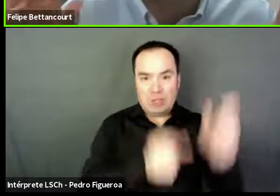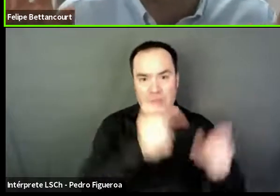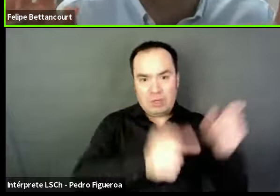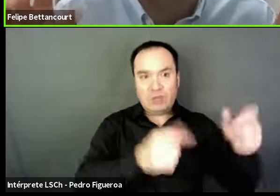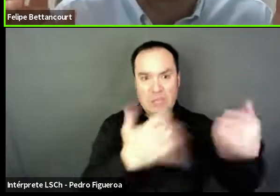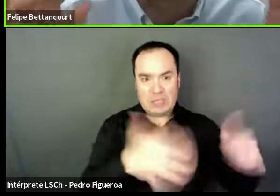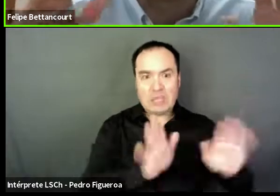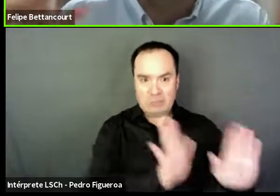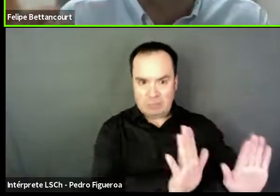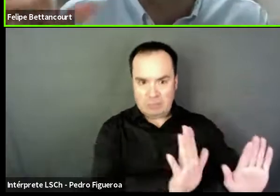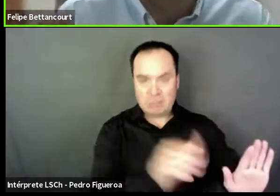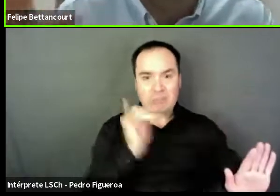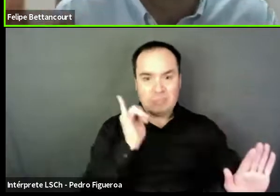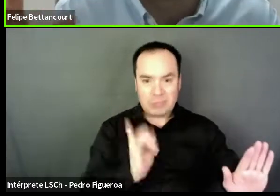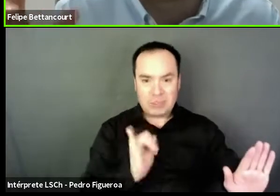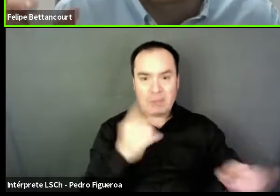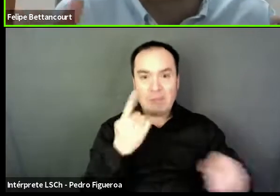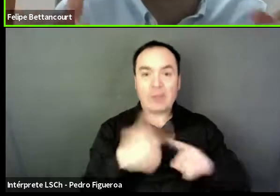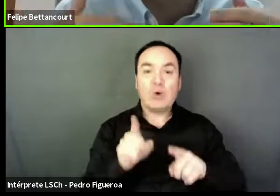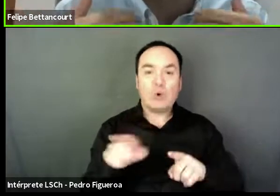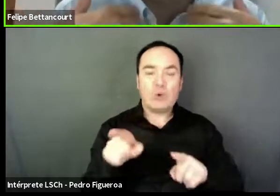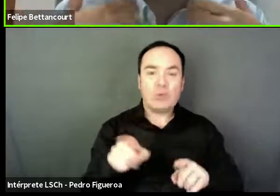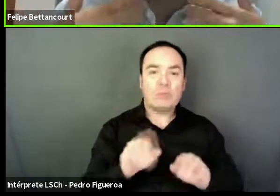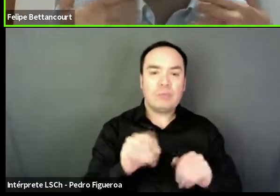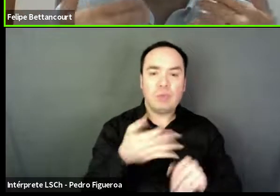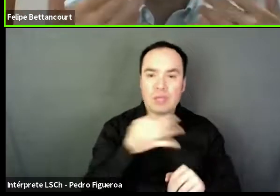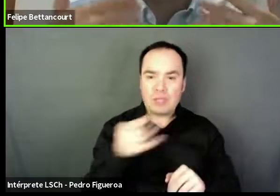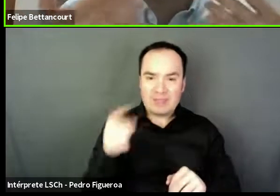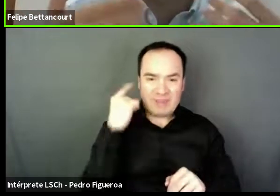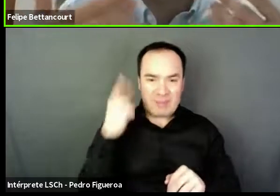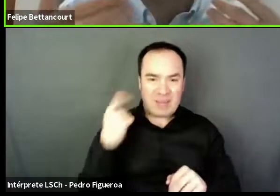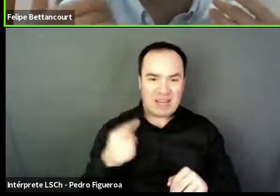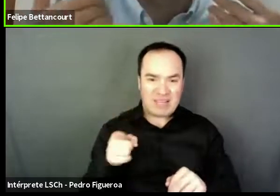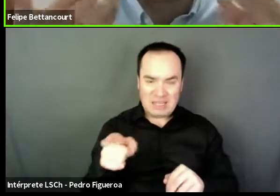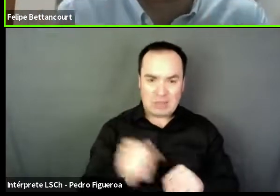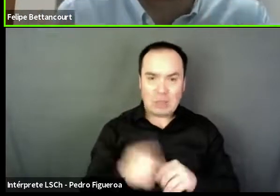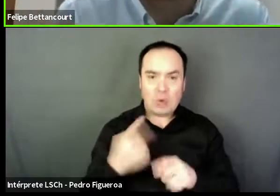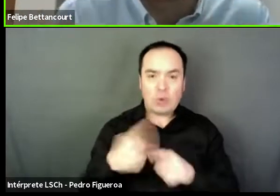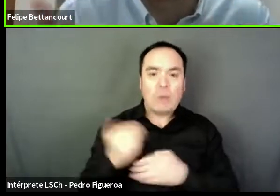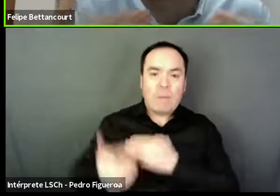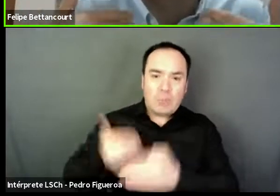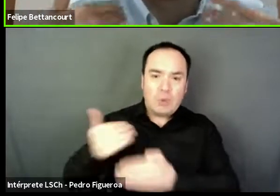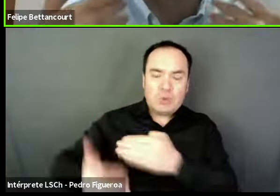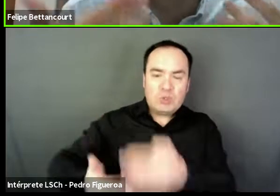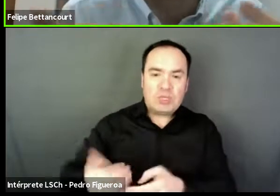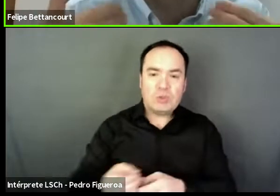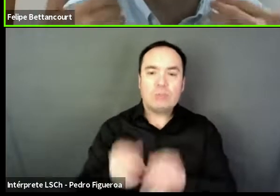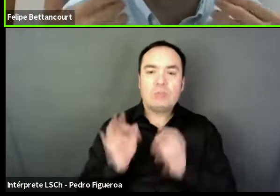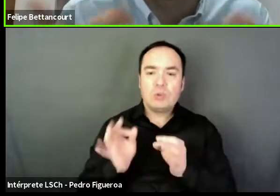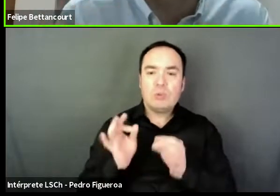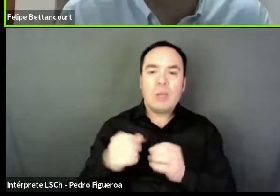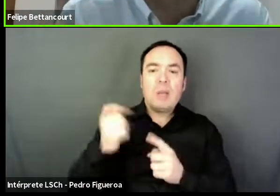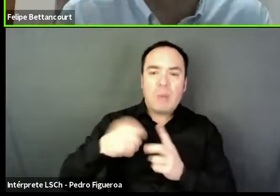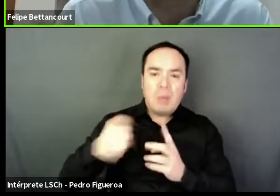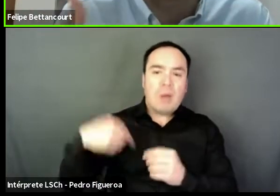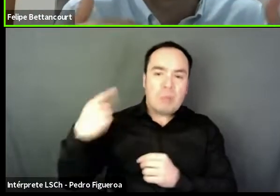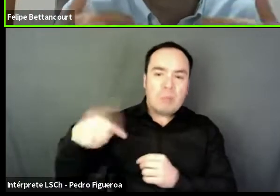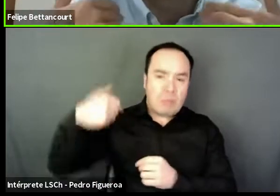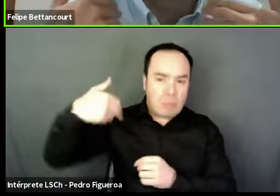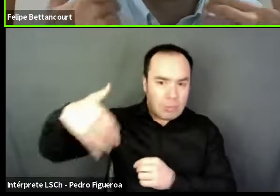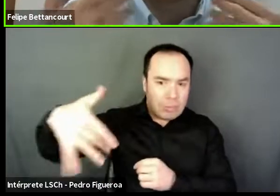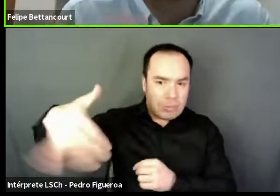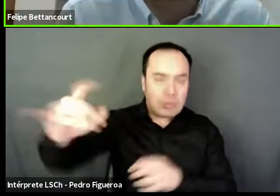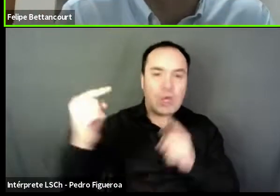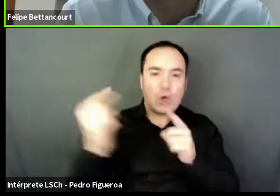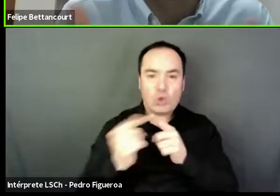importante hacerlo como dice margarita en ambos sentidos al quien instalarlo en procesos regulares de contacto de información y